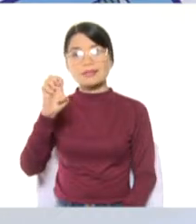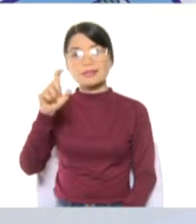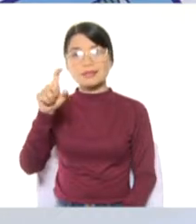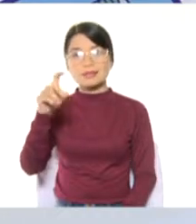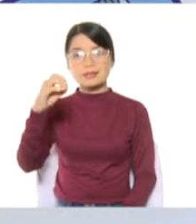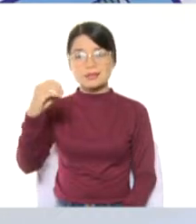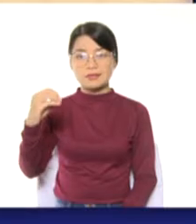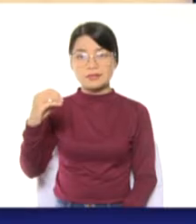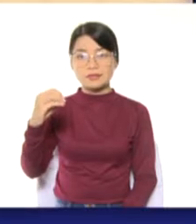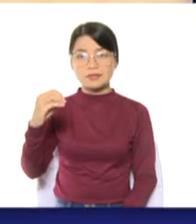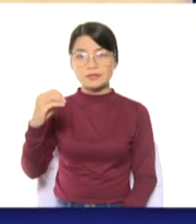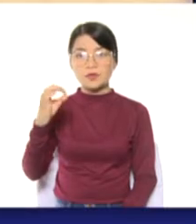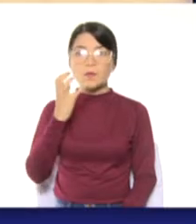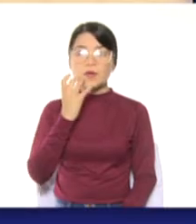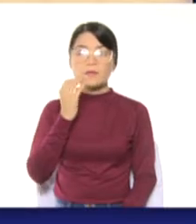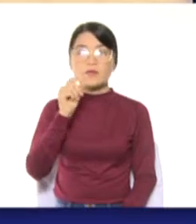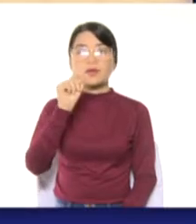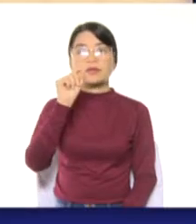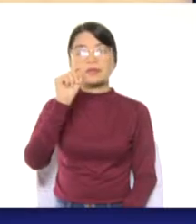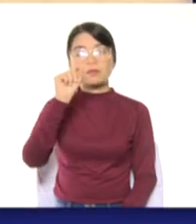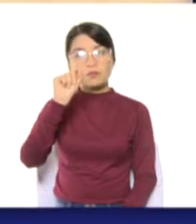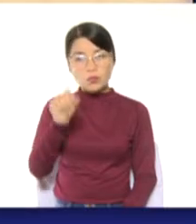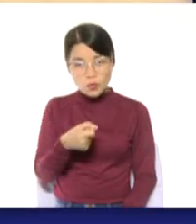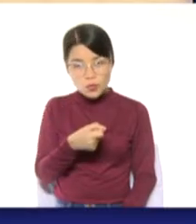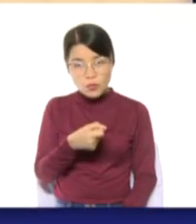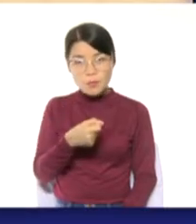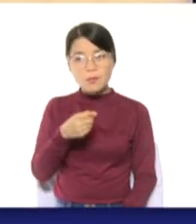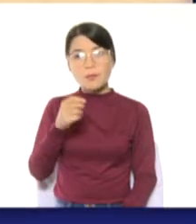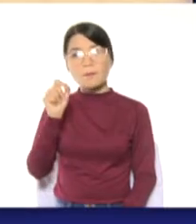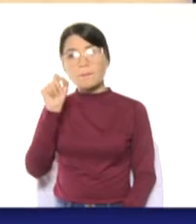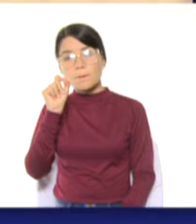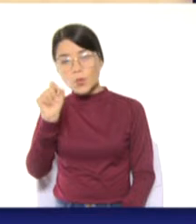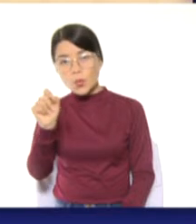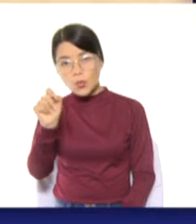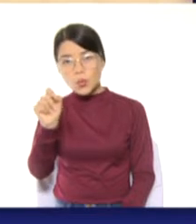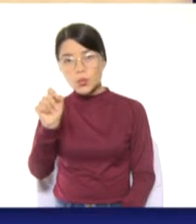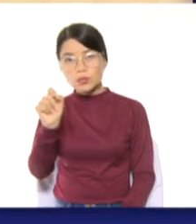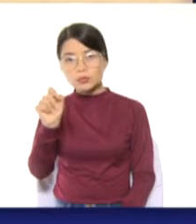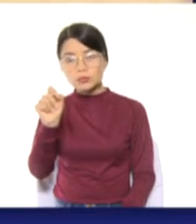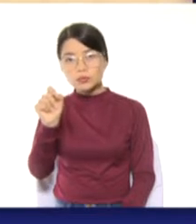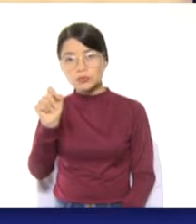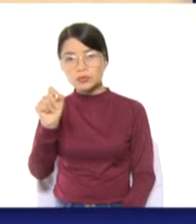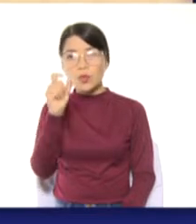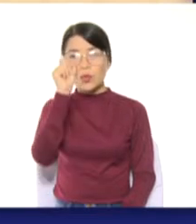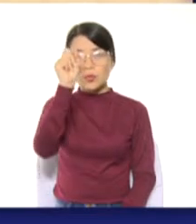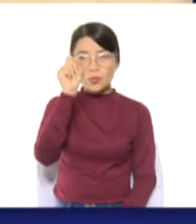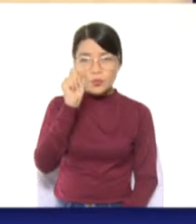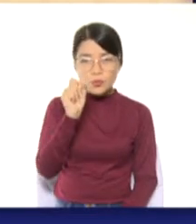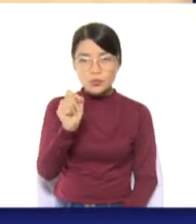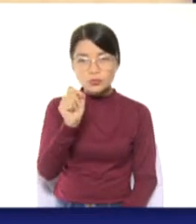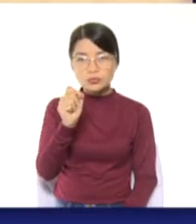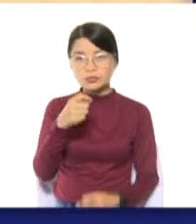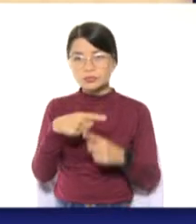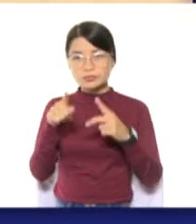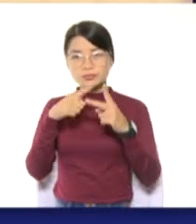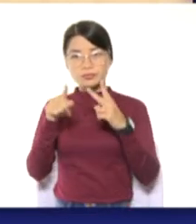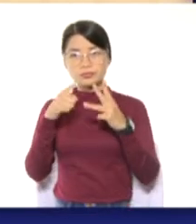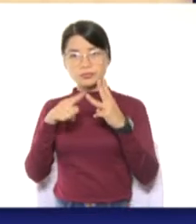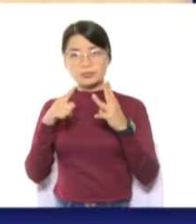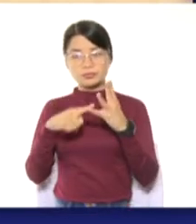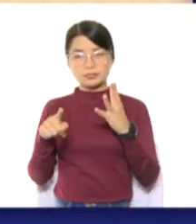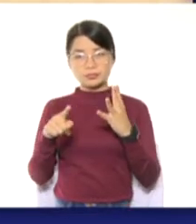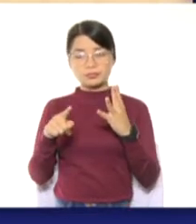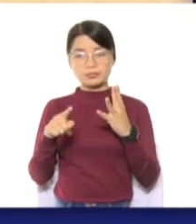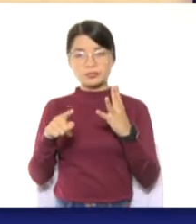este caso, la coma, el punto y coma, el punto, los dos puntos, entre otros. Por ejemplo,